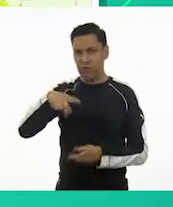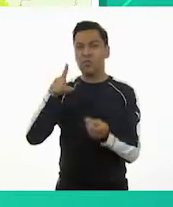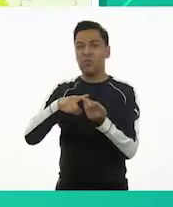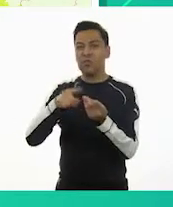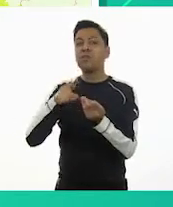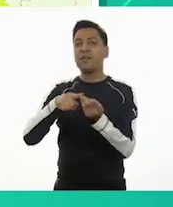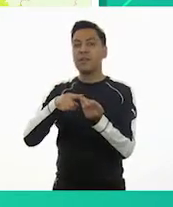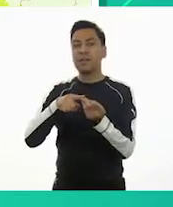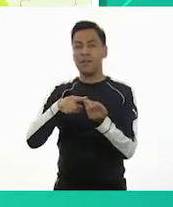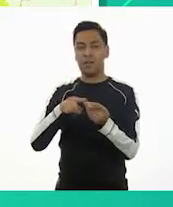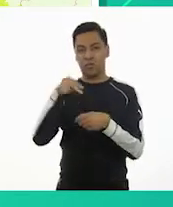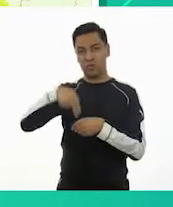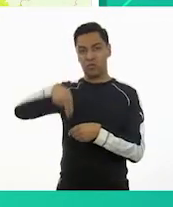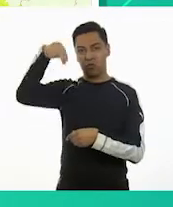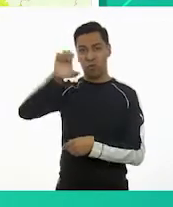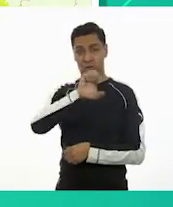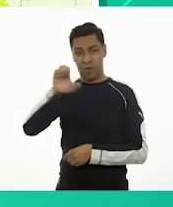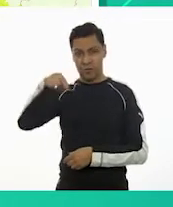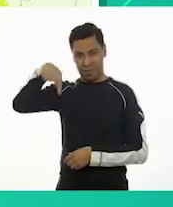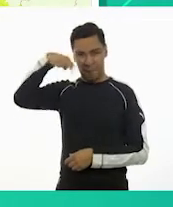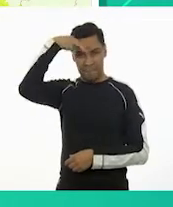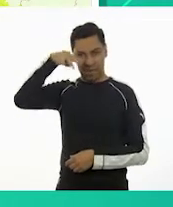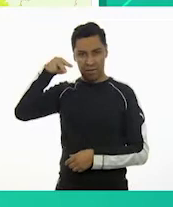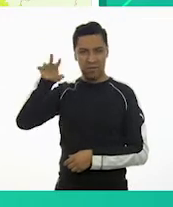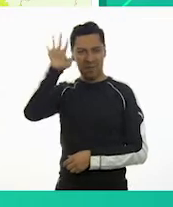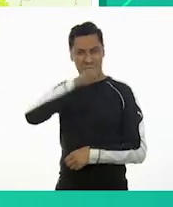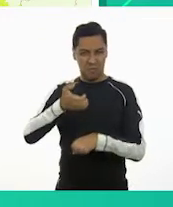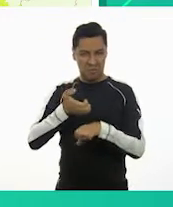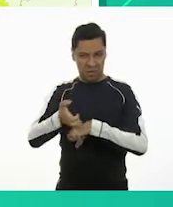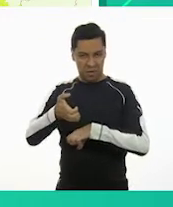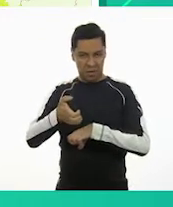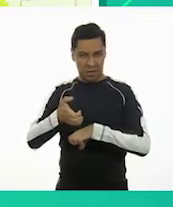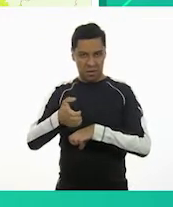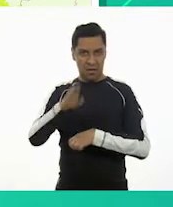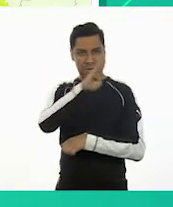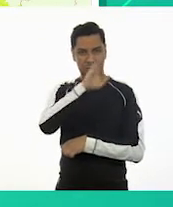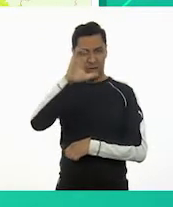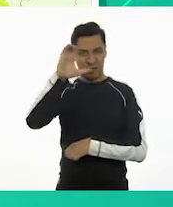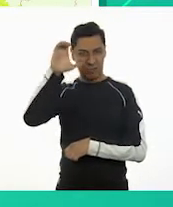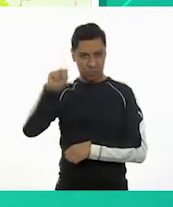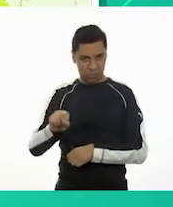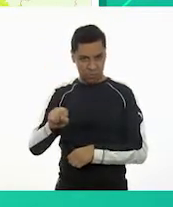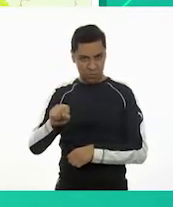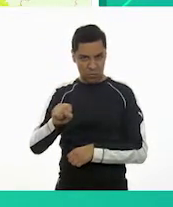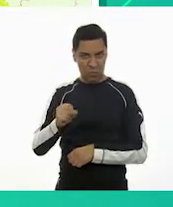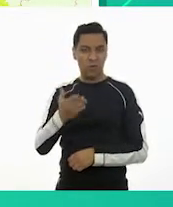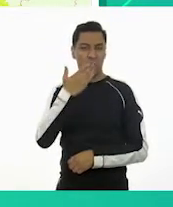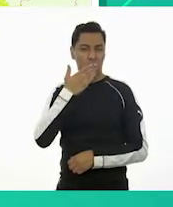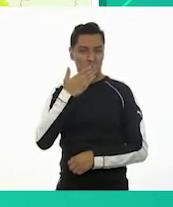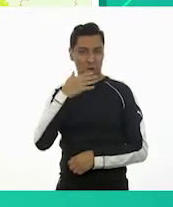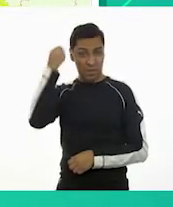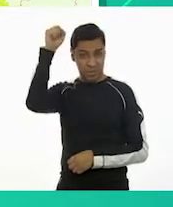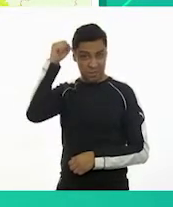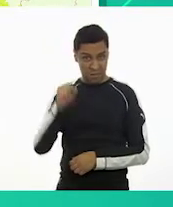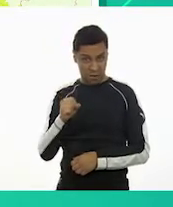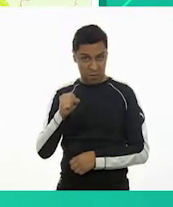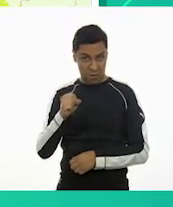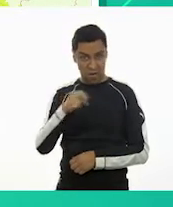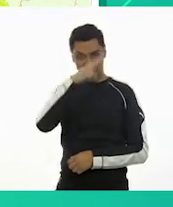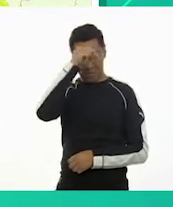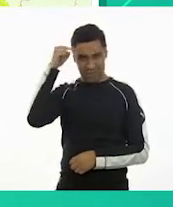de México y está rodeado por los estados de Baja California Sur, Sonora, Sinaloa y